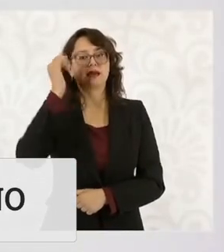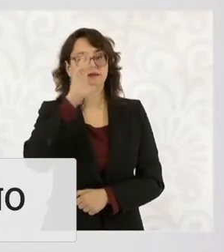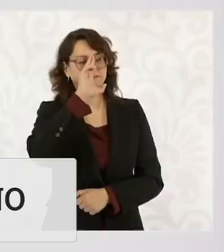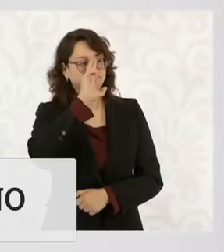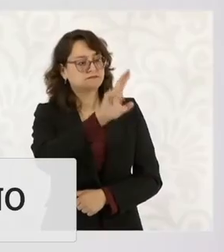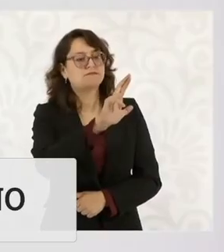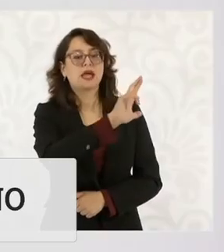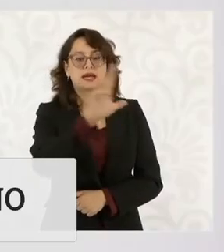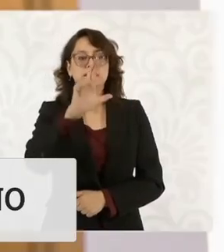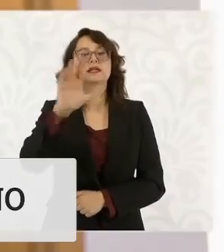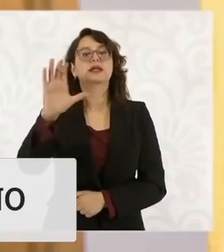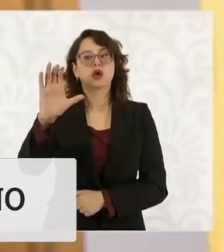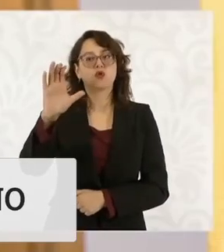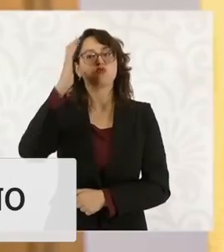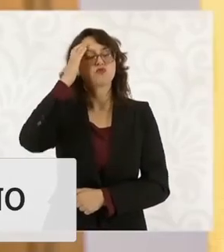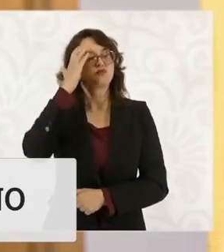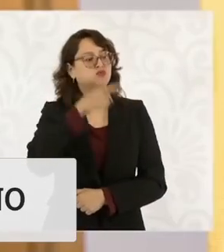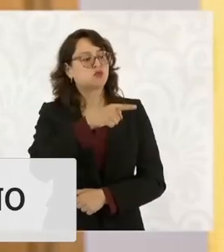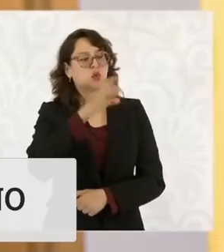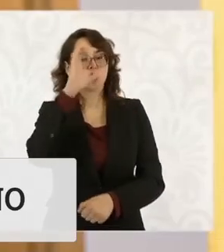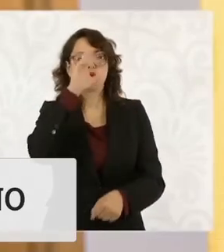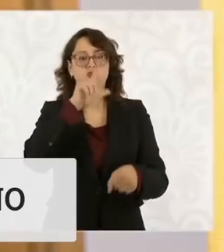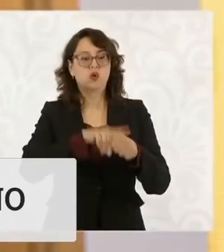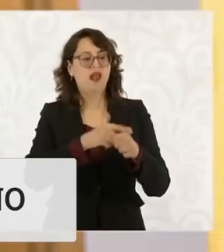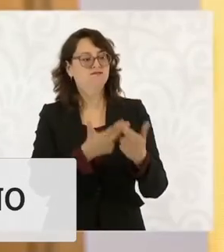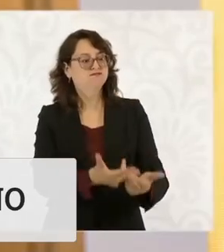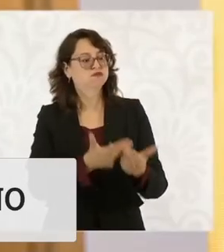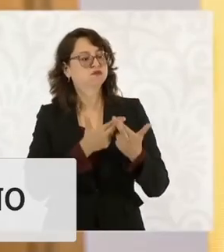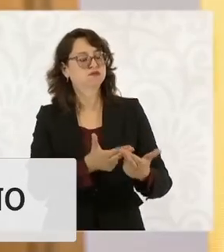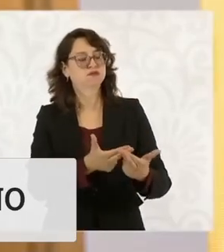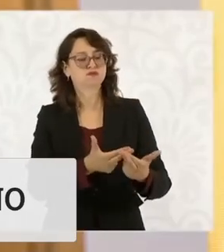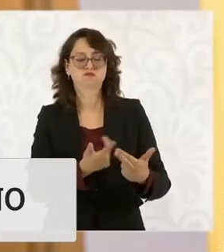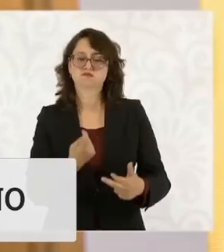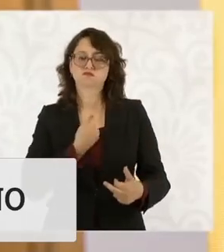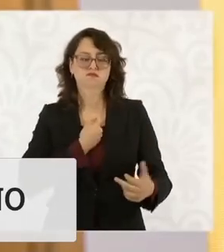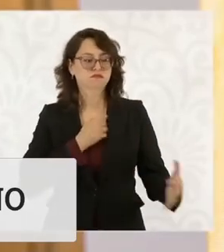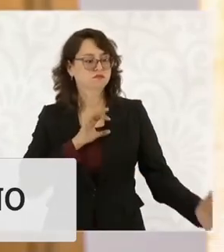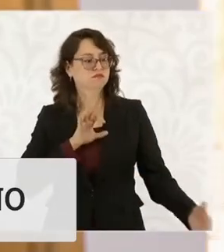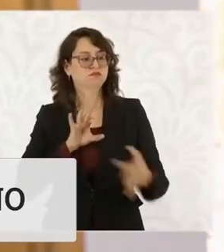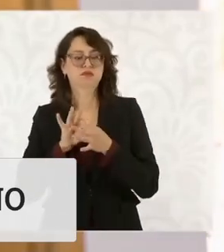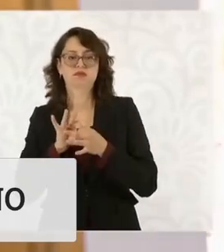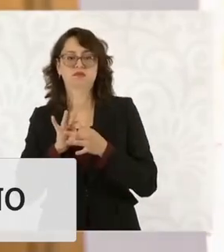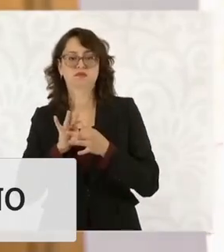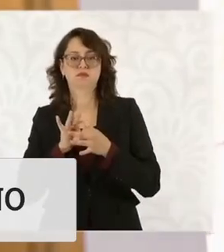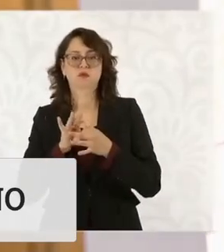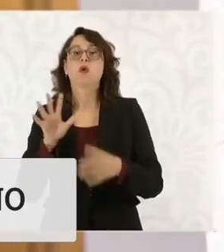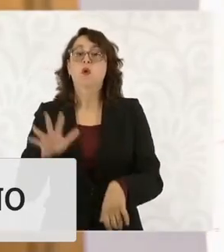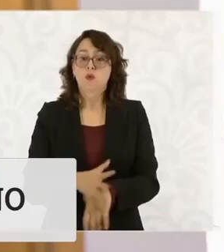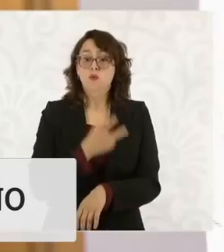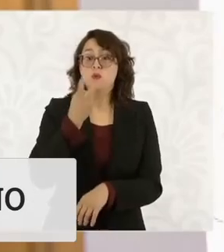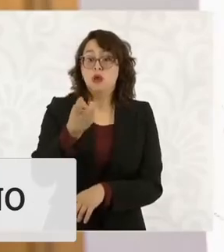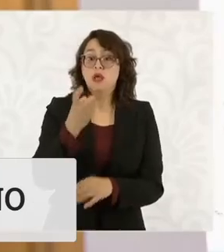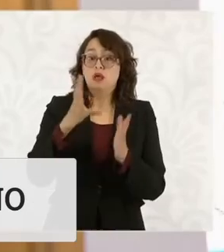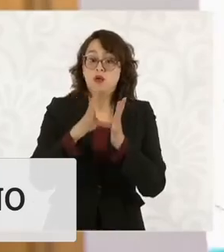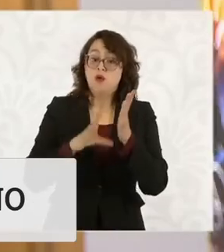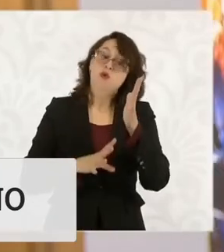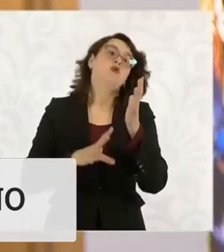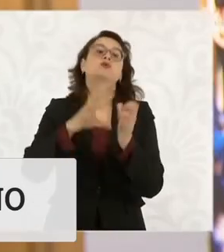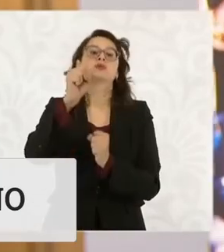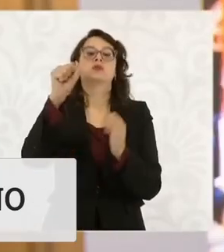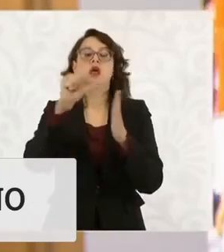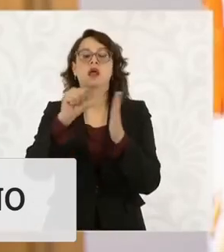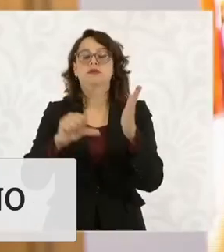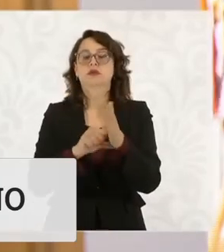que es esencia y grandeza cultural. Por ello, y cumpliendo la reforma constitucional